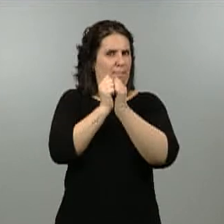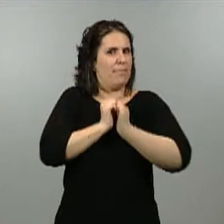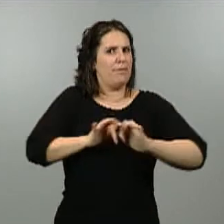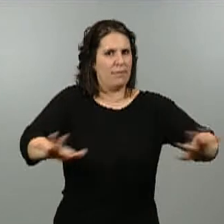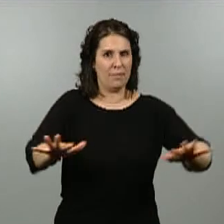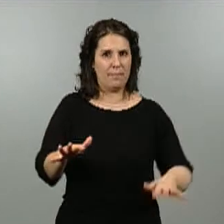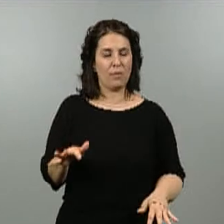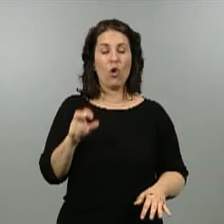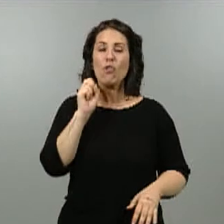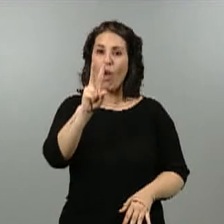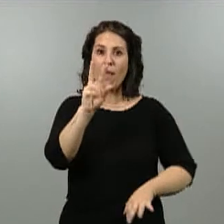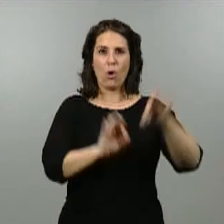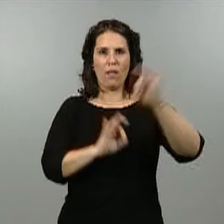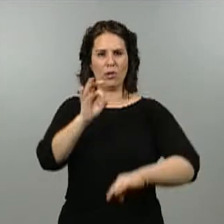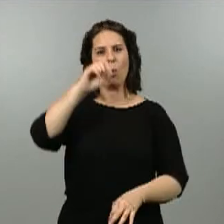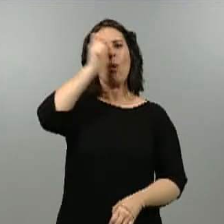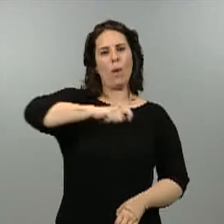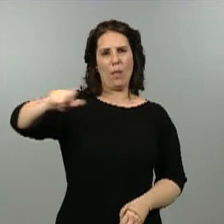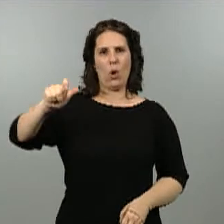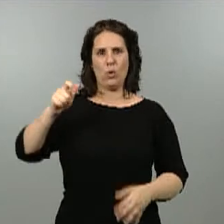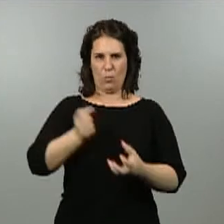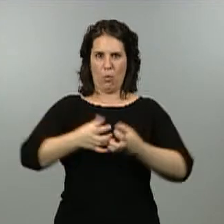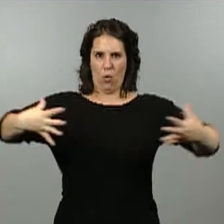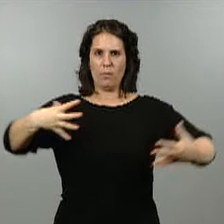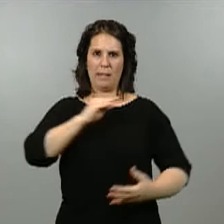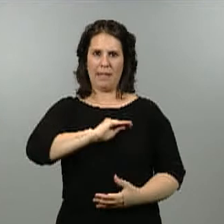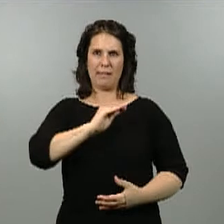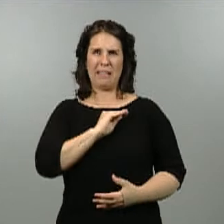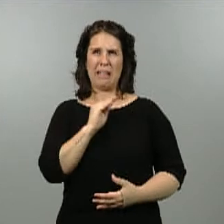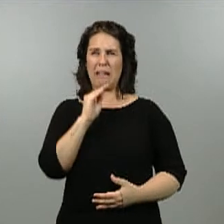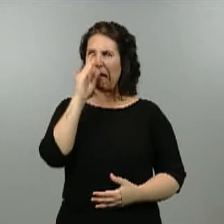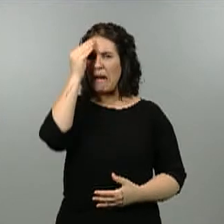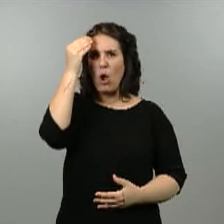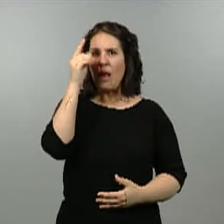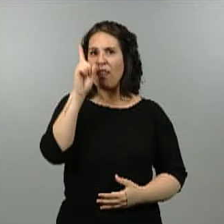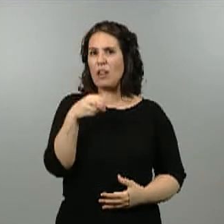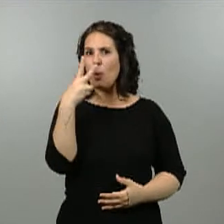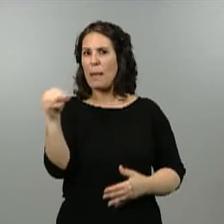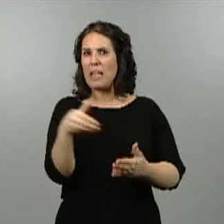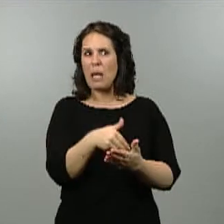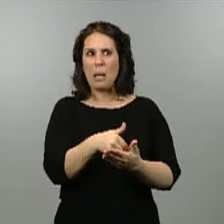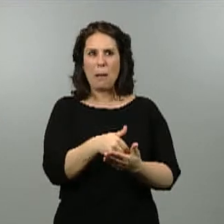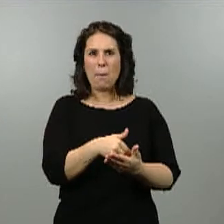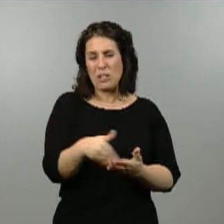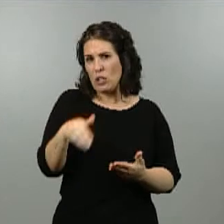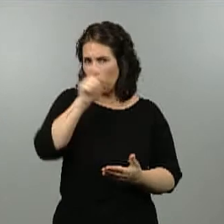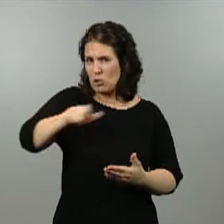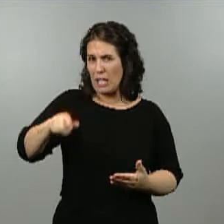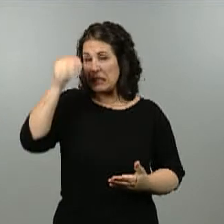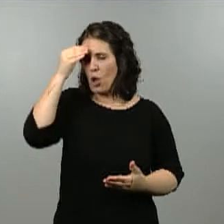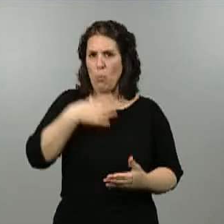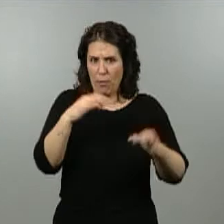muy importante, si no recuerdo mal, alrededor de los 120 millones, puedo equivocarme, 120 millones de